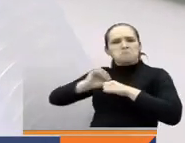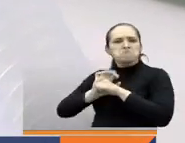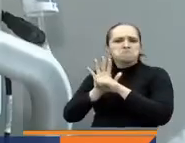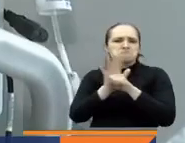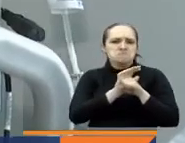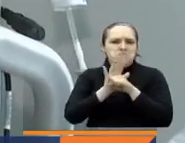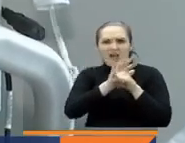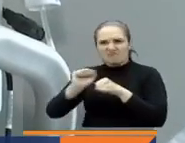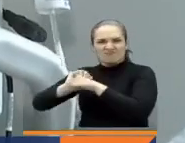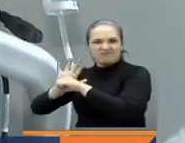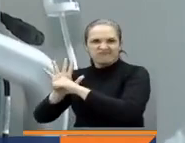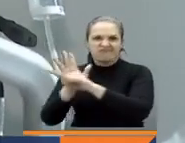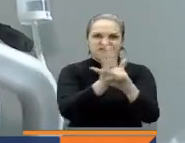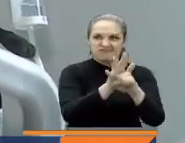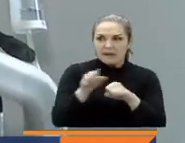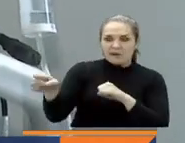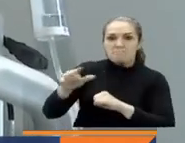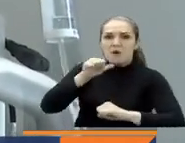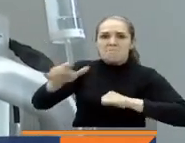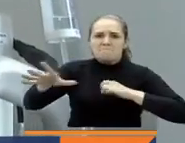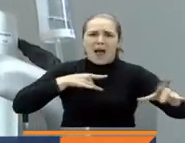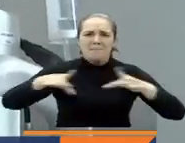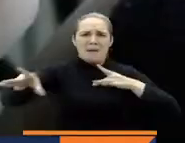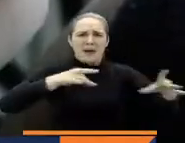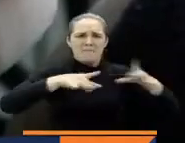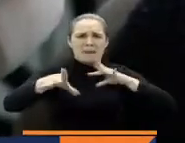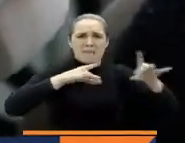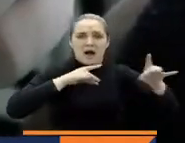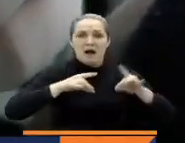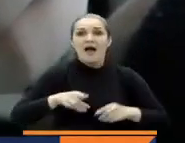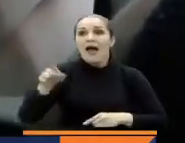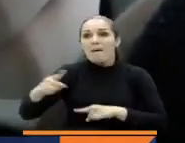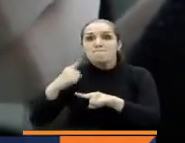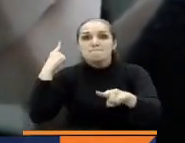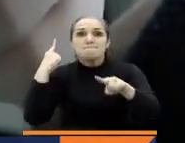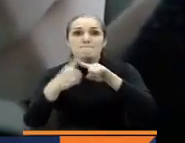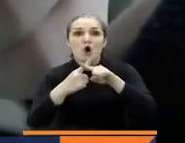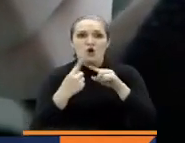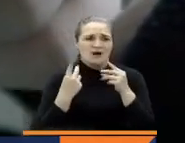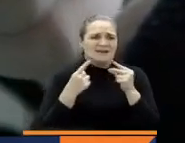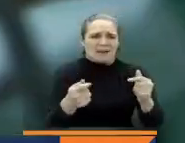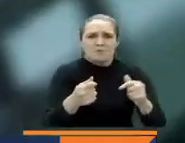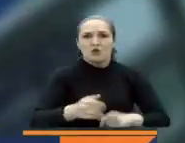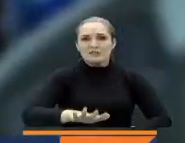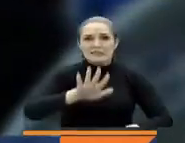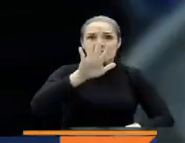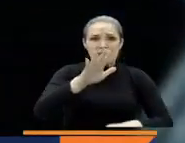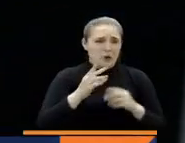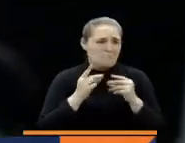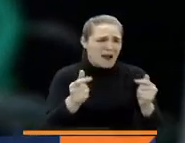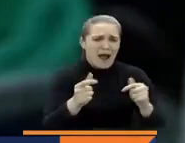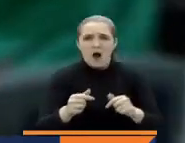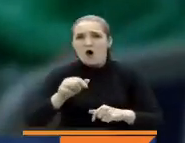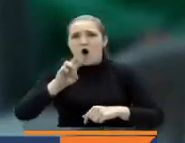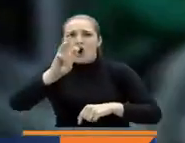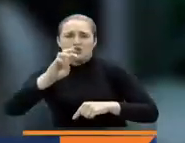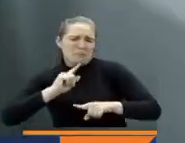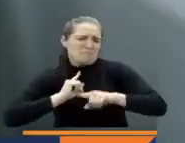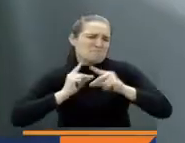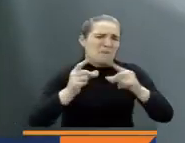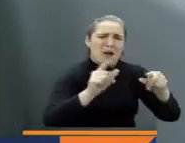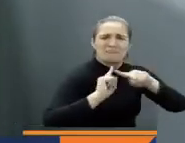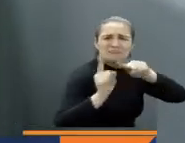que la variante Delta tiene una capacidad de contagio entre 5 y 8 veces más rápida que la variante original. Los expertos indican que lo